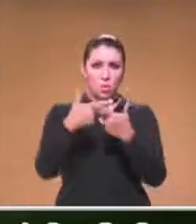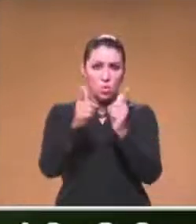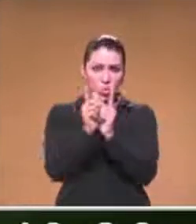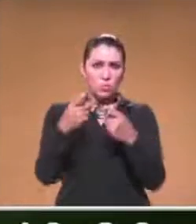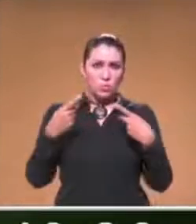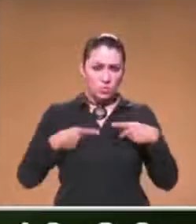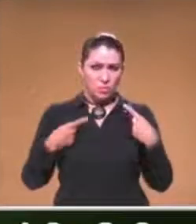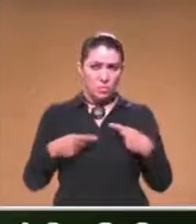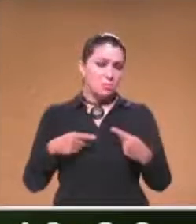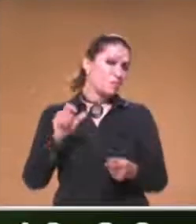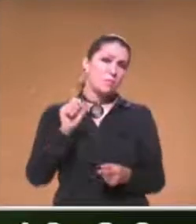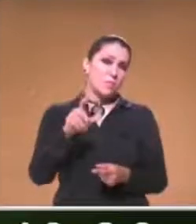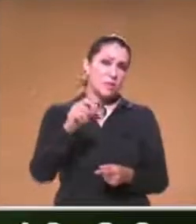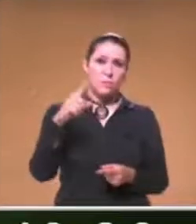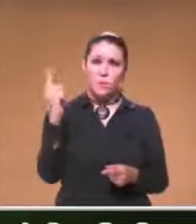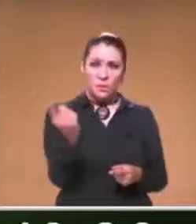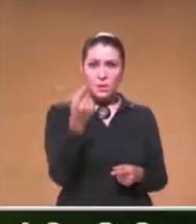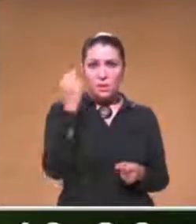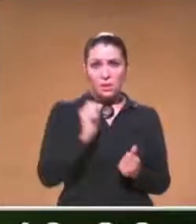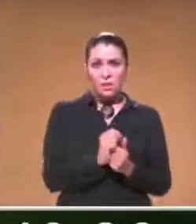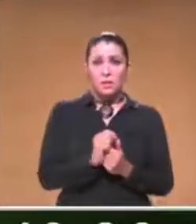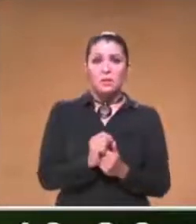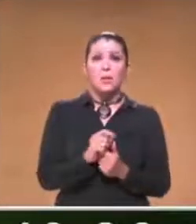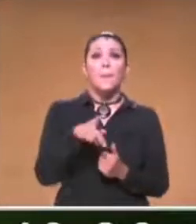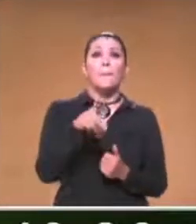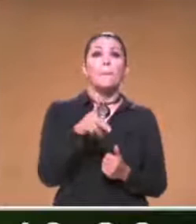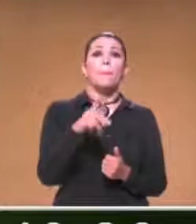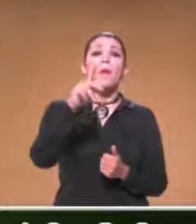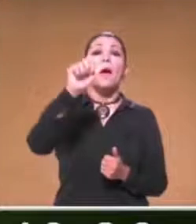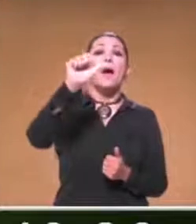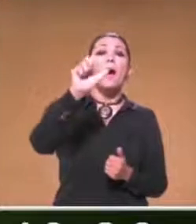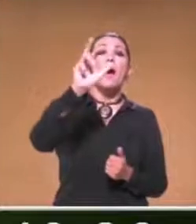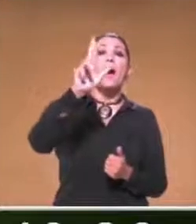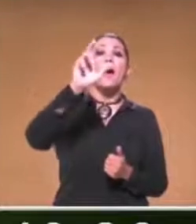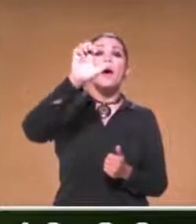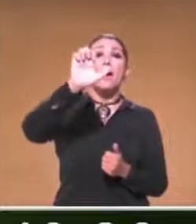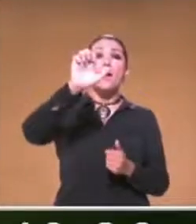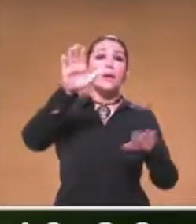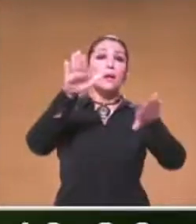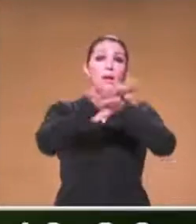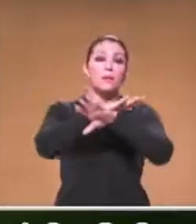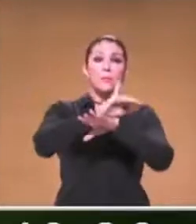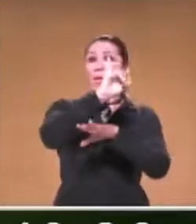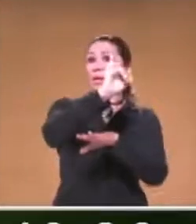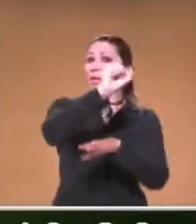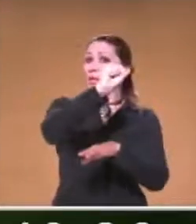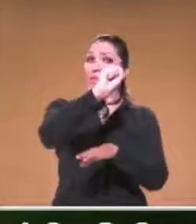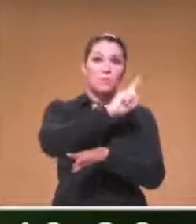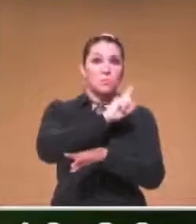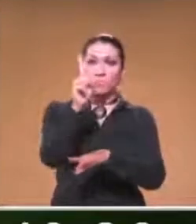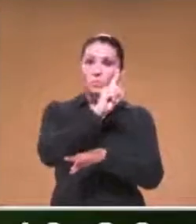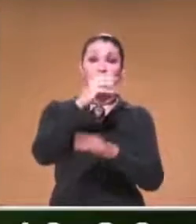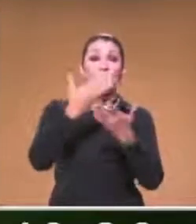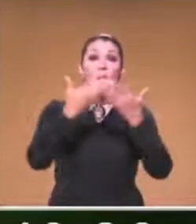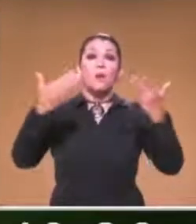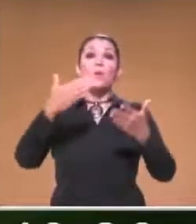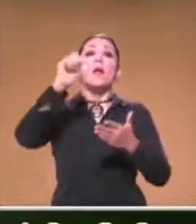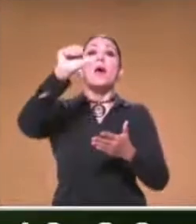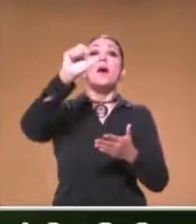del verbo to be en la conjugación. Sería we are, you are, and they